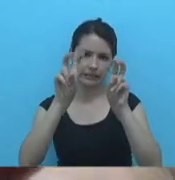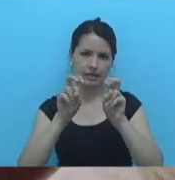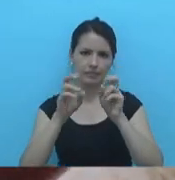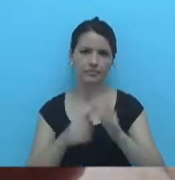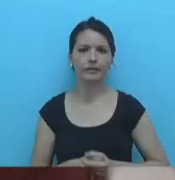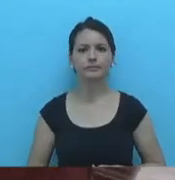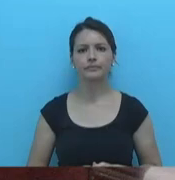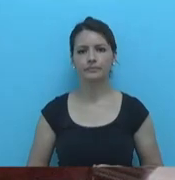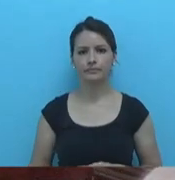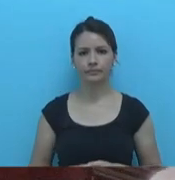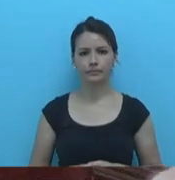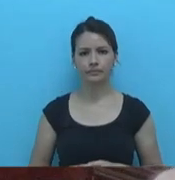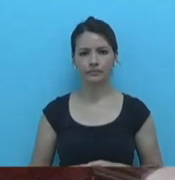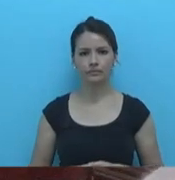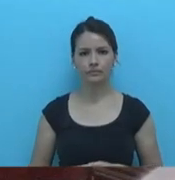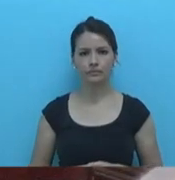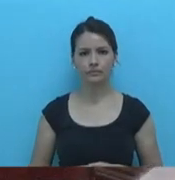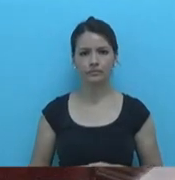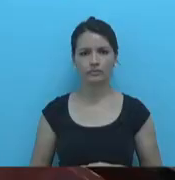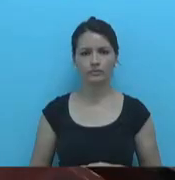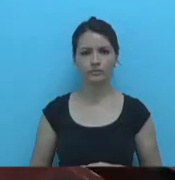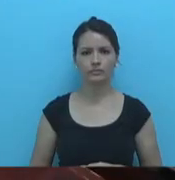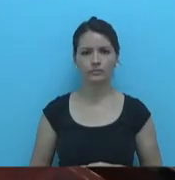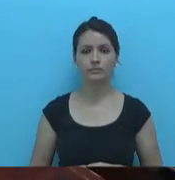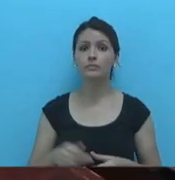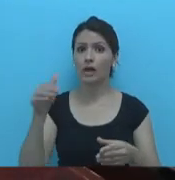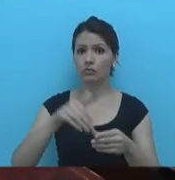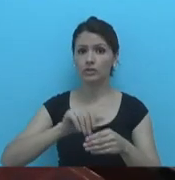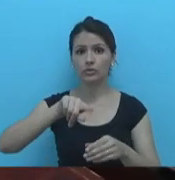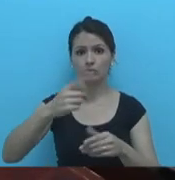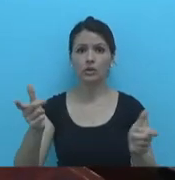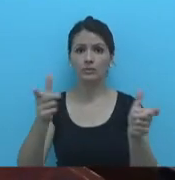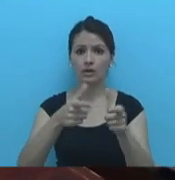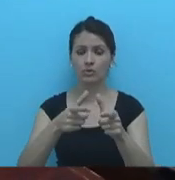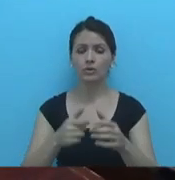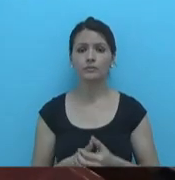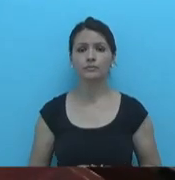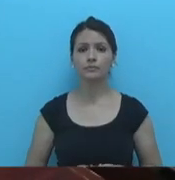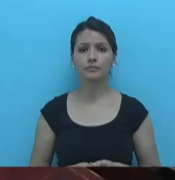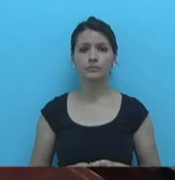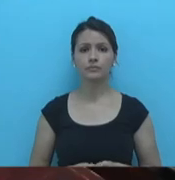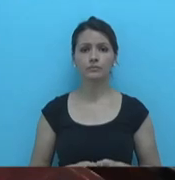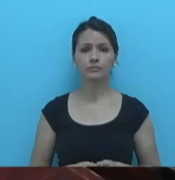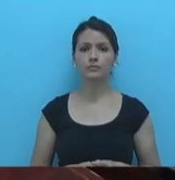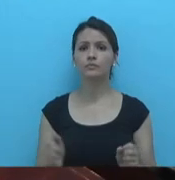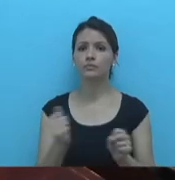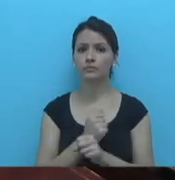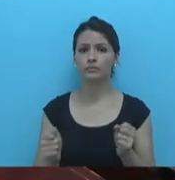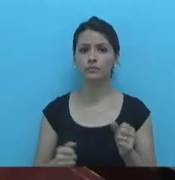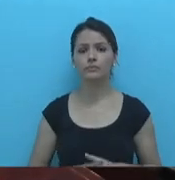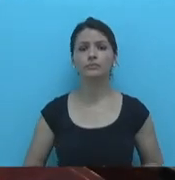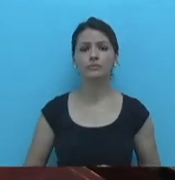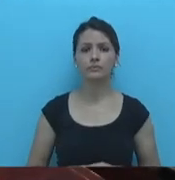las comisiones de presupuesto y asuntos constitucionales. Bien, a votación la preferencia, una sesión y tratamiento conjunto,